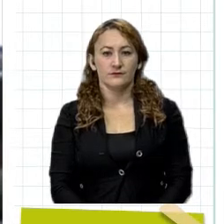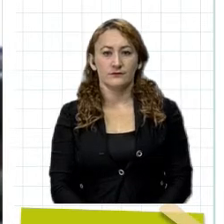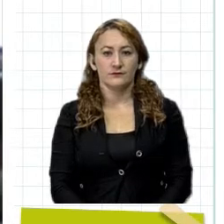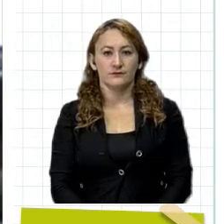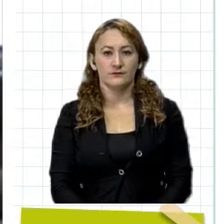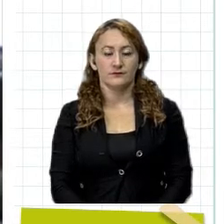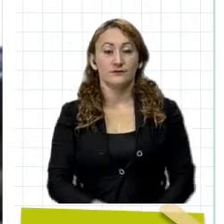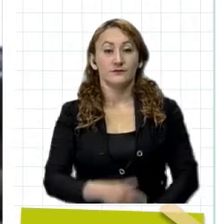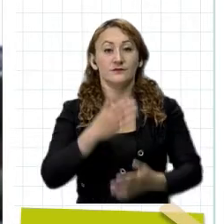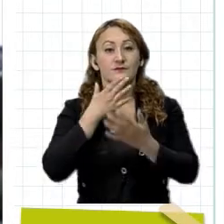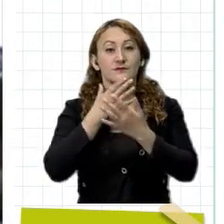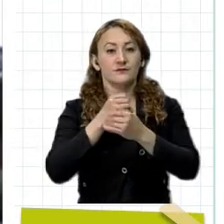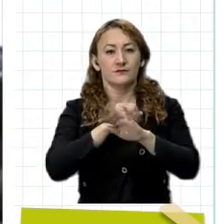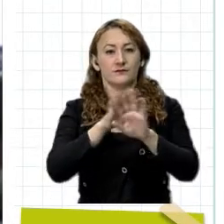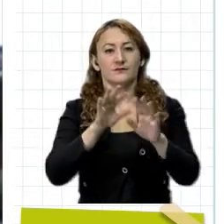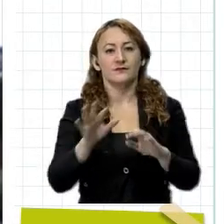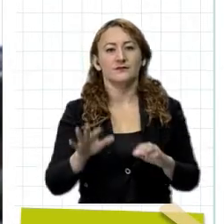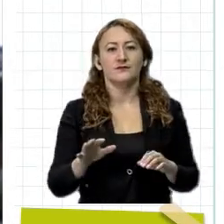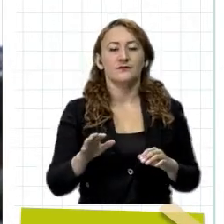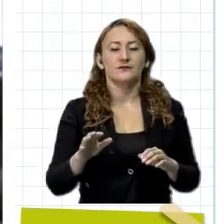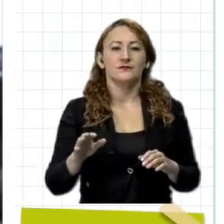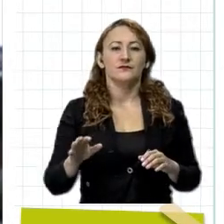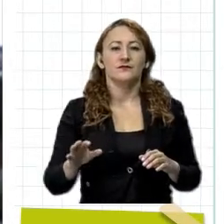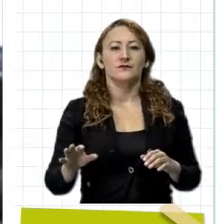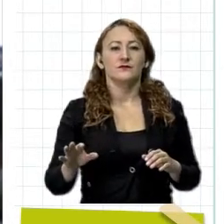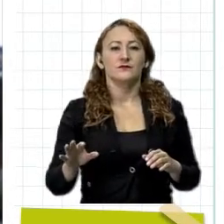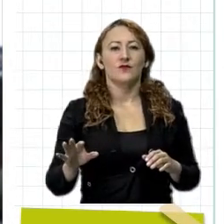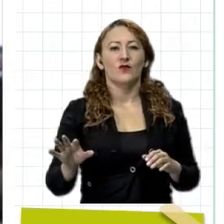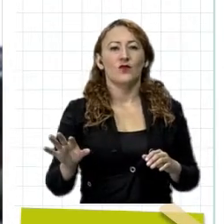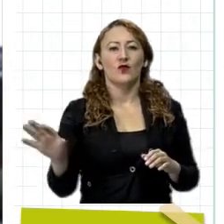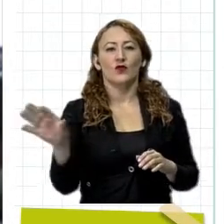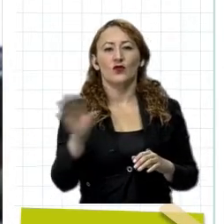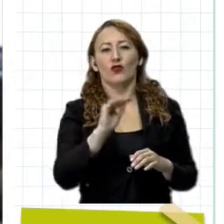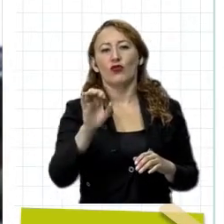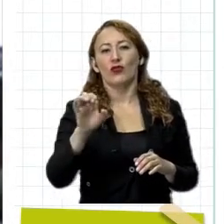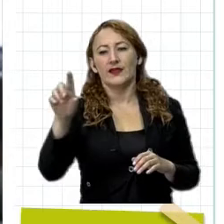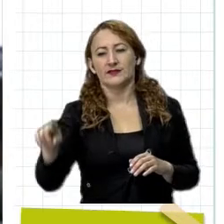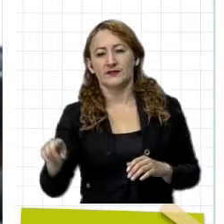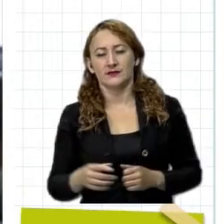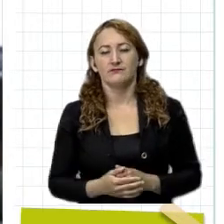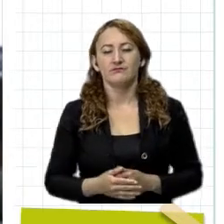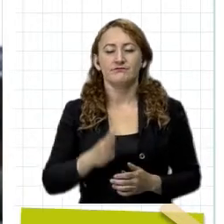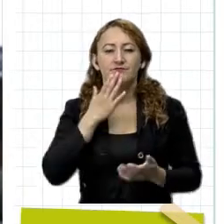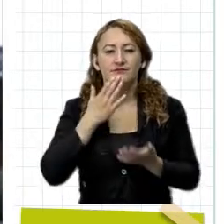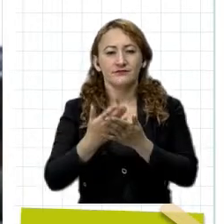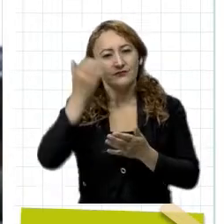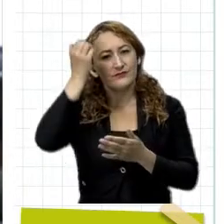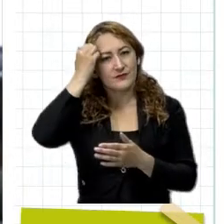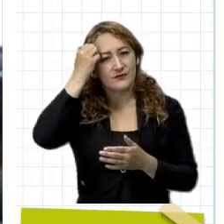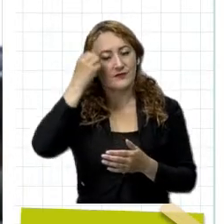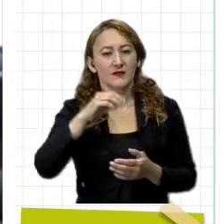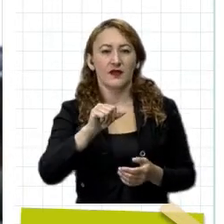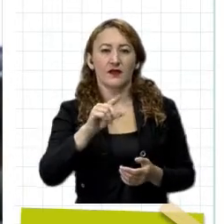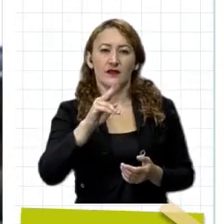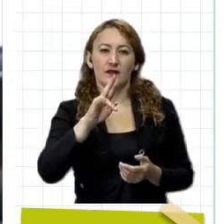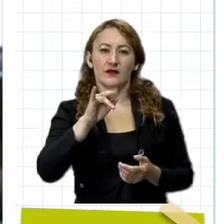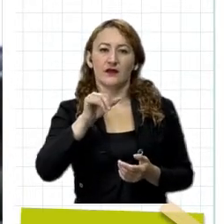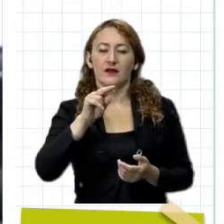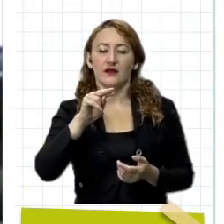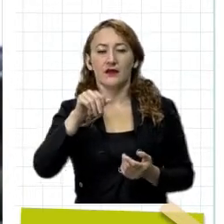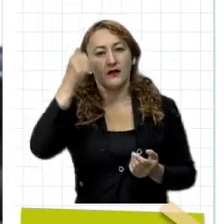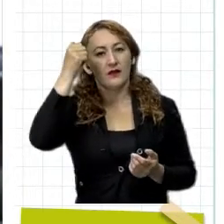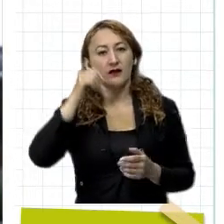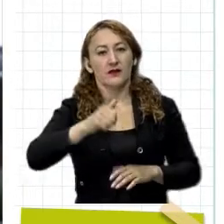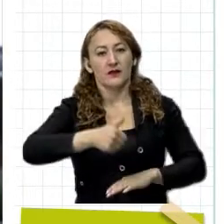Muy buenos días para todos también. Quiero agradecer a la profesora Diana María Farías Camero, la directora nacional de